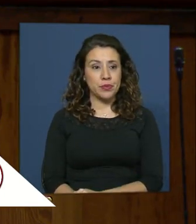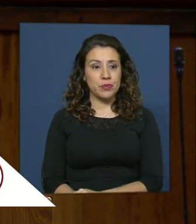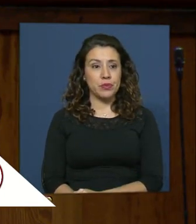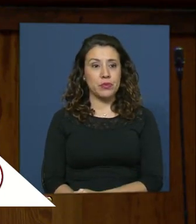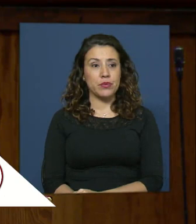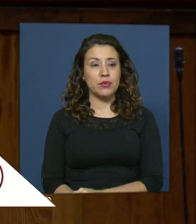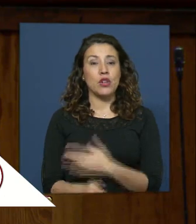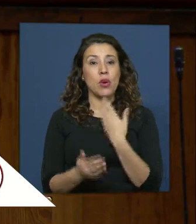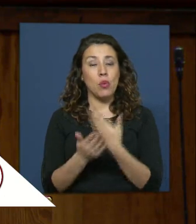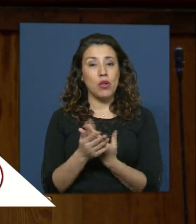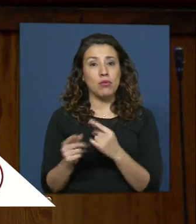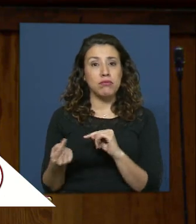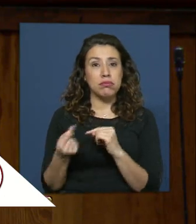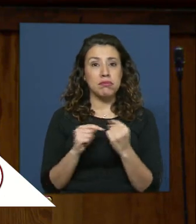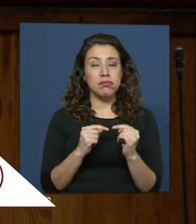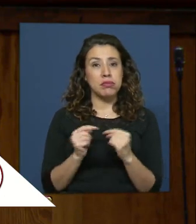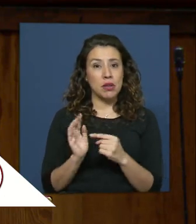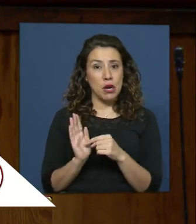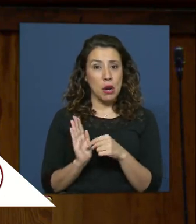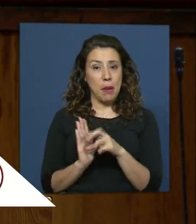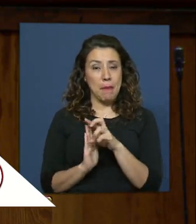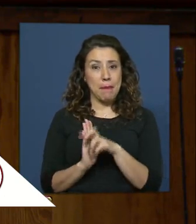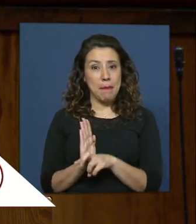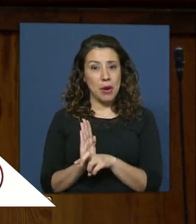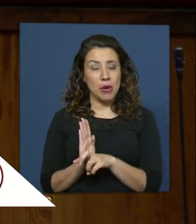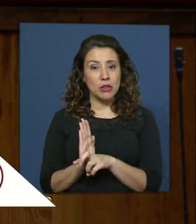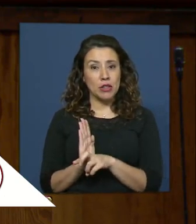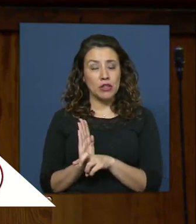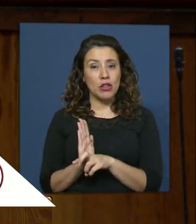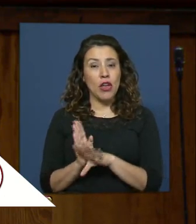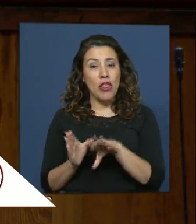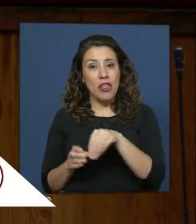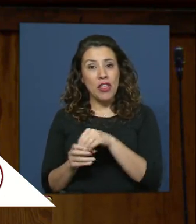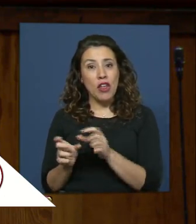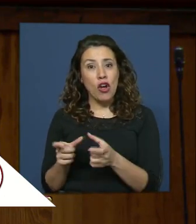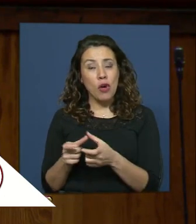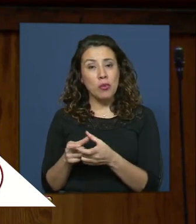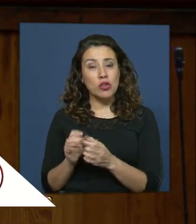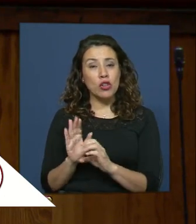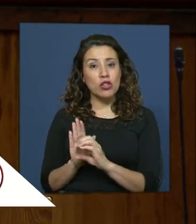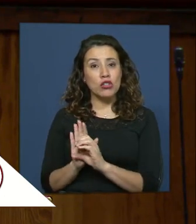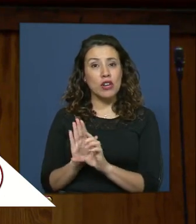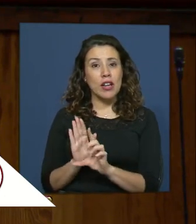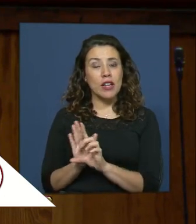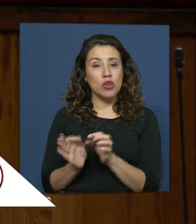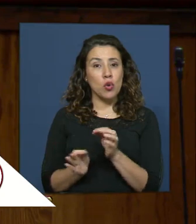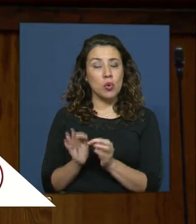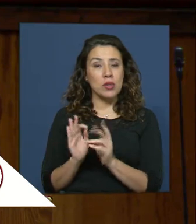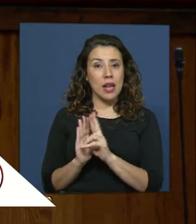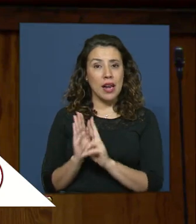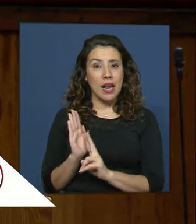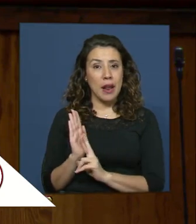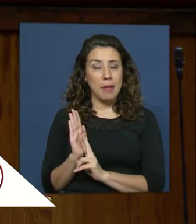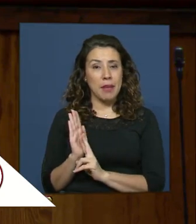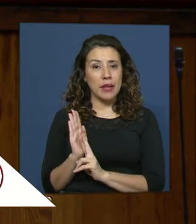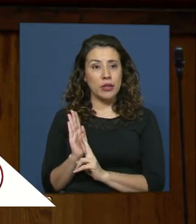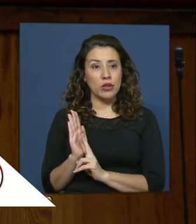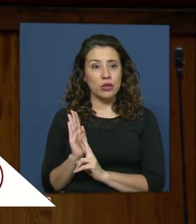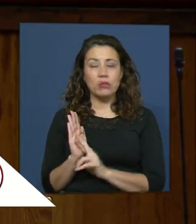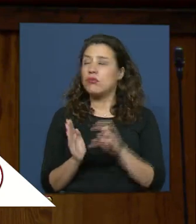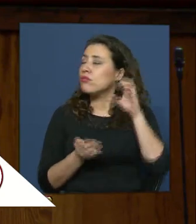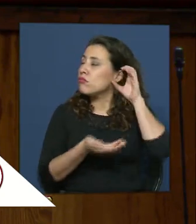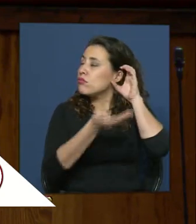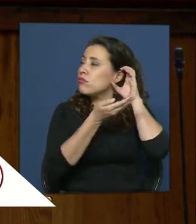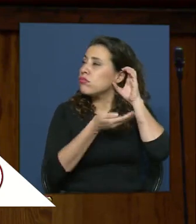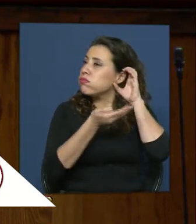Por su parte, durante la discusión de este proyecto, en el seno de vuestra Comisión de Constitución, Legislación, Justicia y Reglamento, luego de escuchar